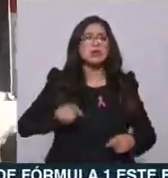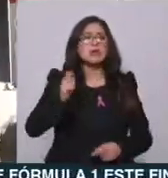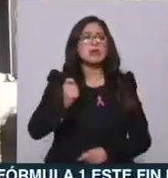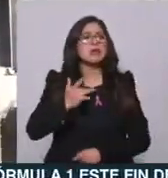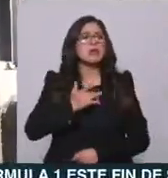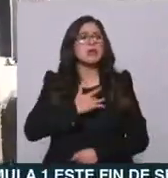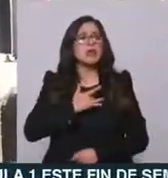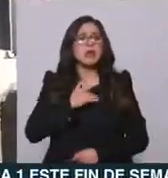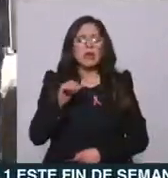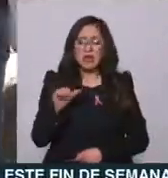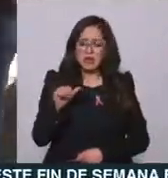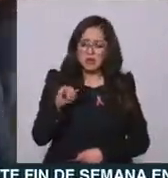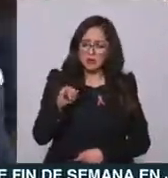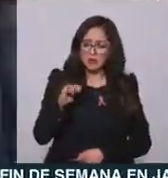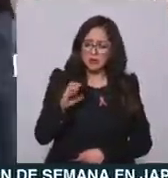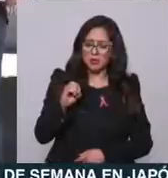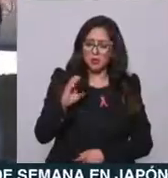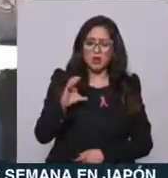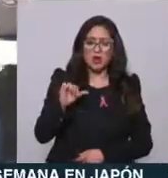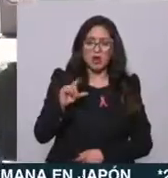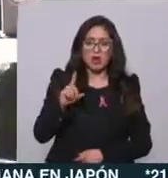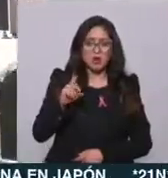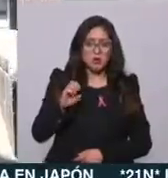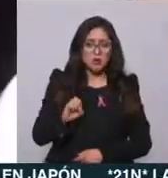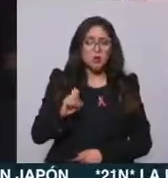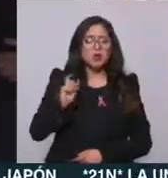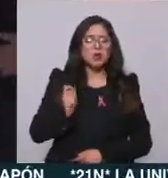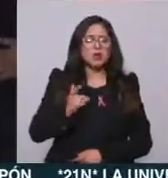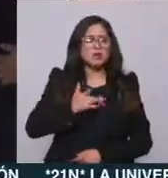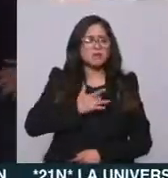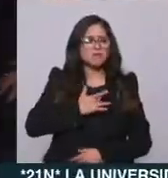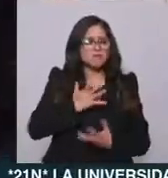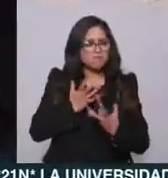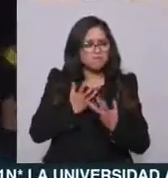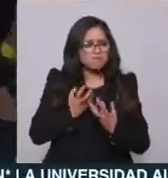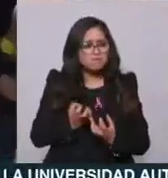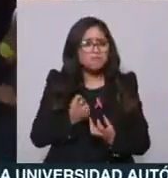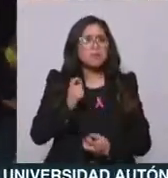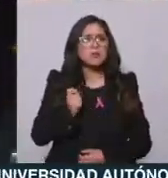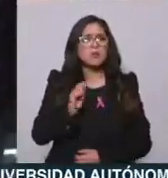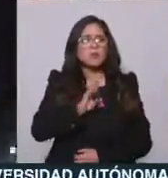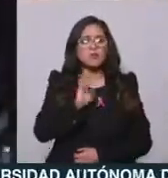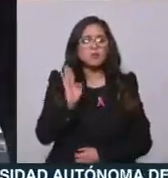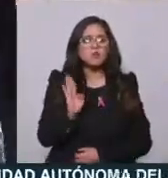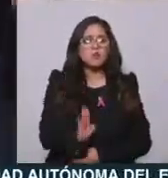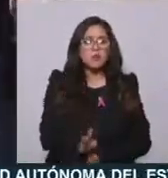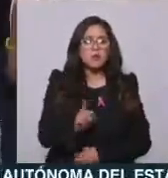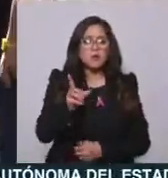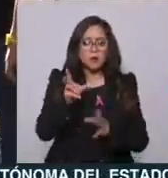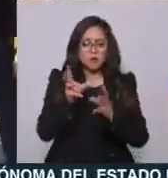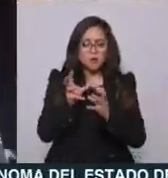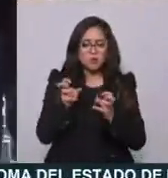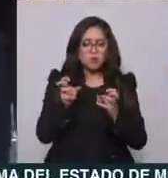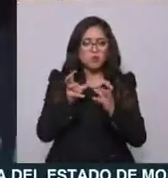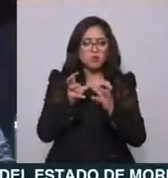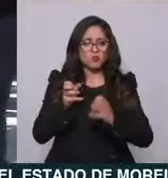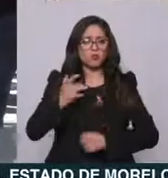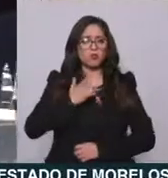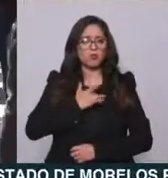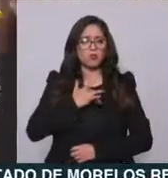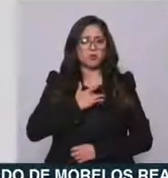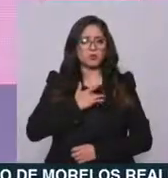agudo al miocardio, mejor conocido como ataque al corazón, que se traduce como la muerte de una parte del músculo de este